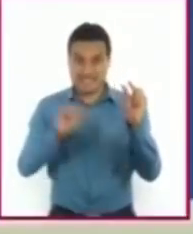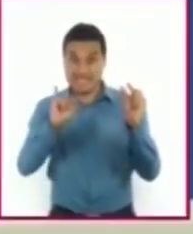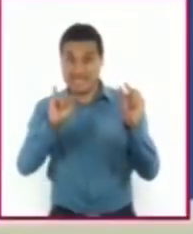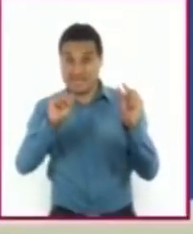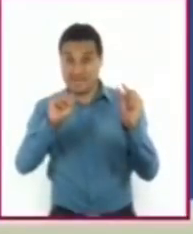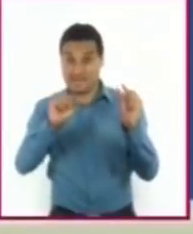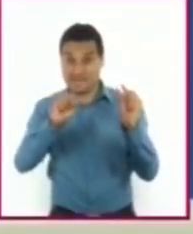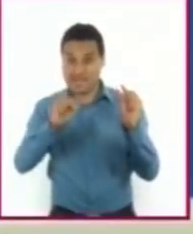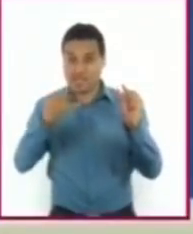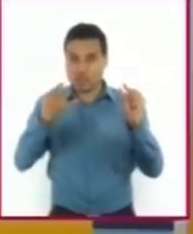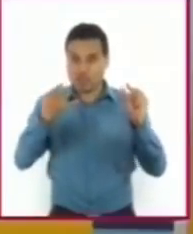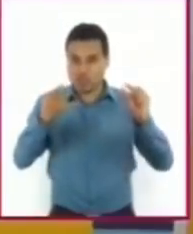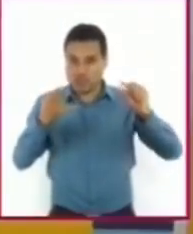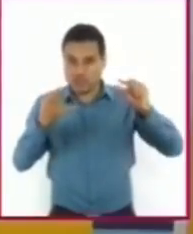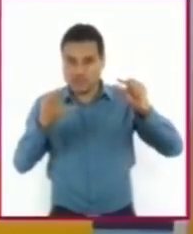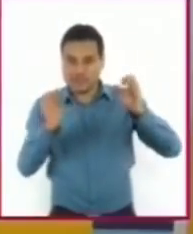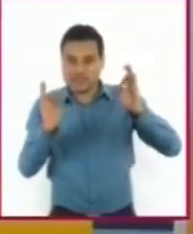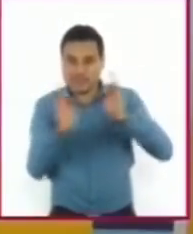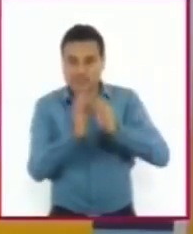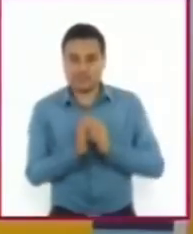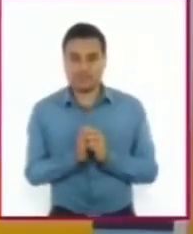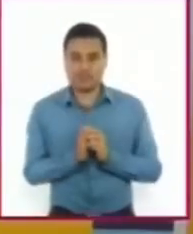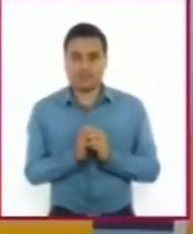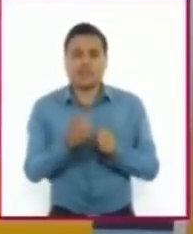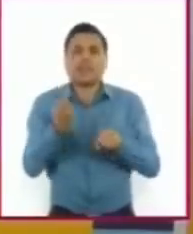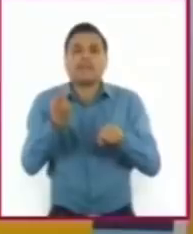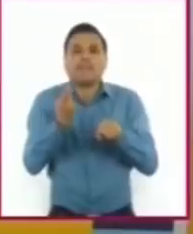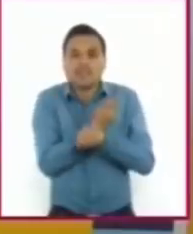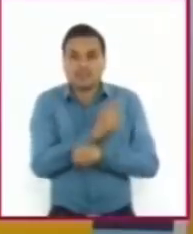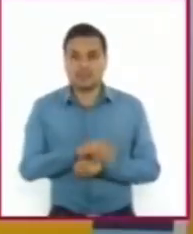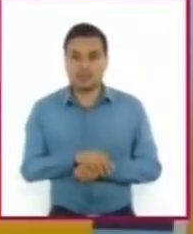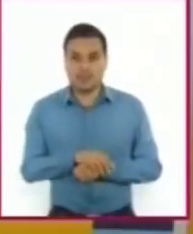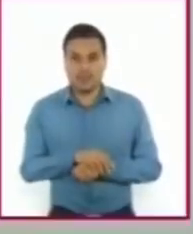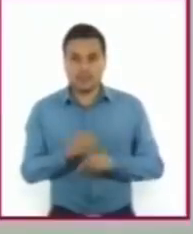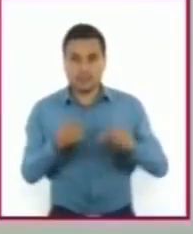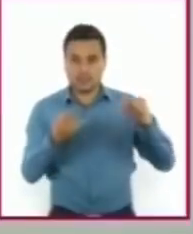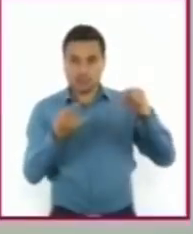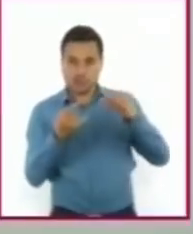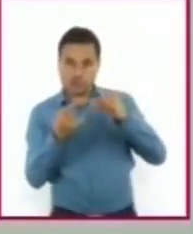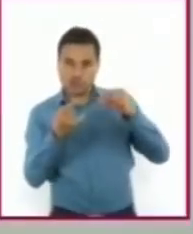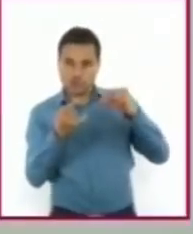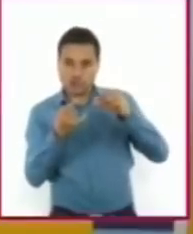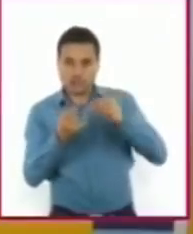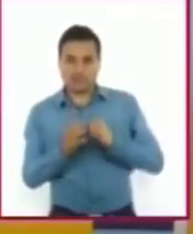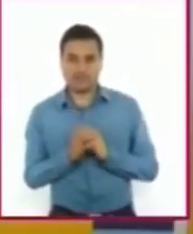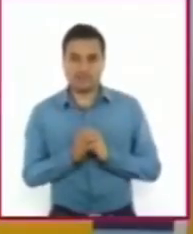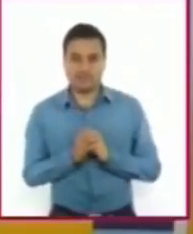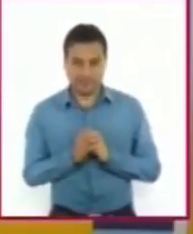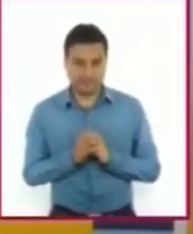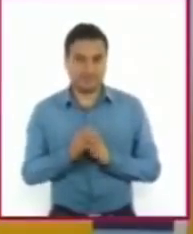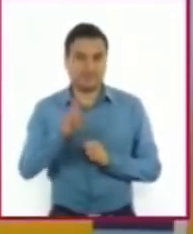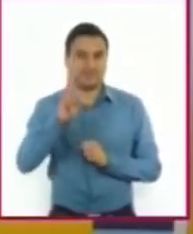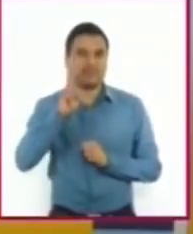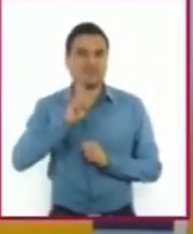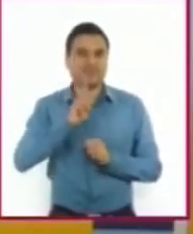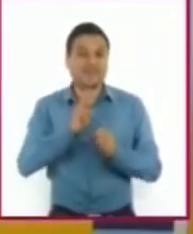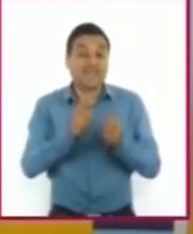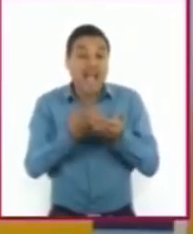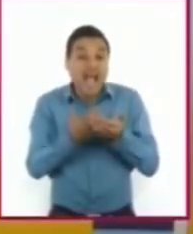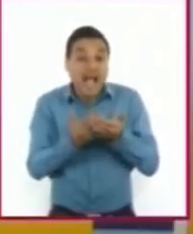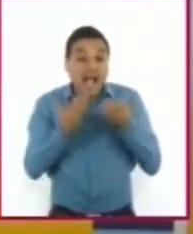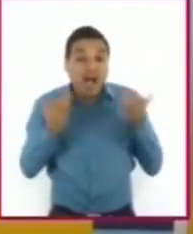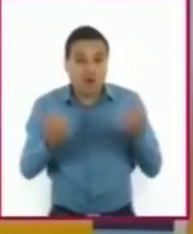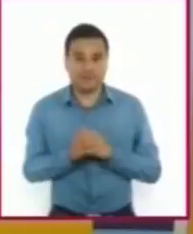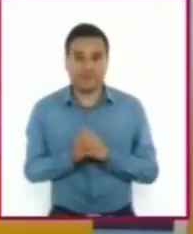¿Qué es lo que sucede? Pues se atraen los clips. Ahora vas a despegarlos